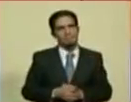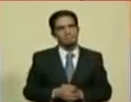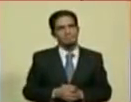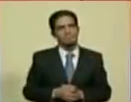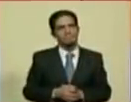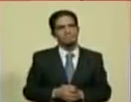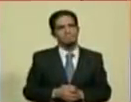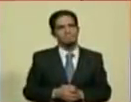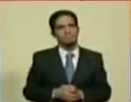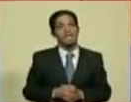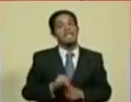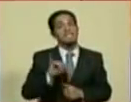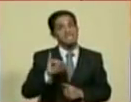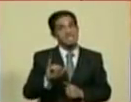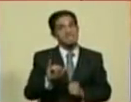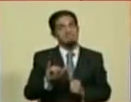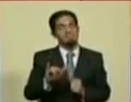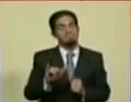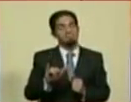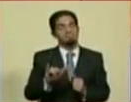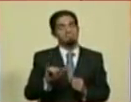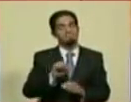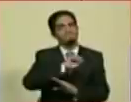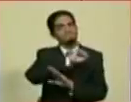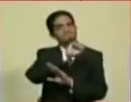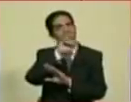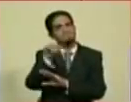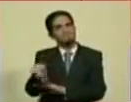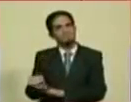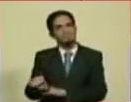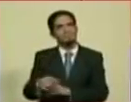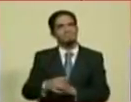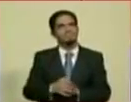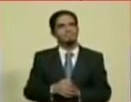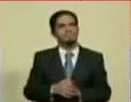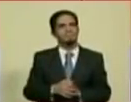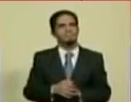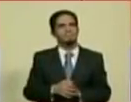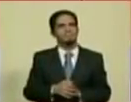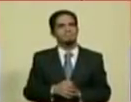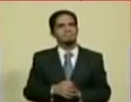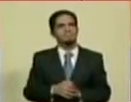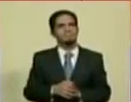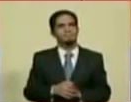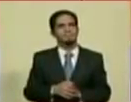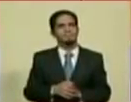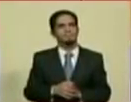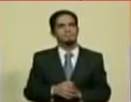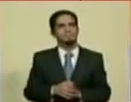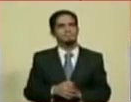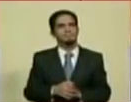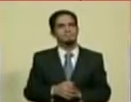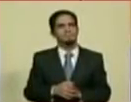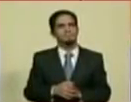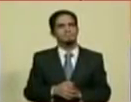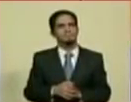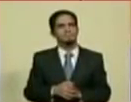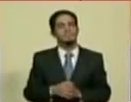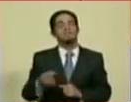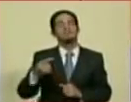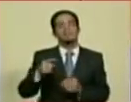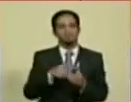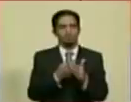Y para superar las expectativas de los sectores productivos, nosotros